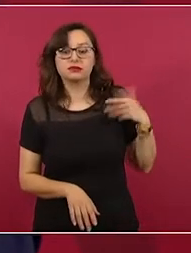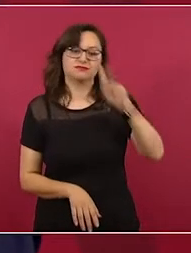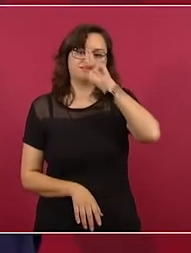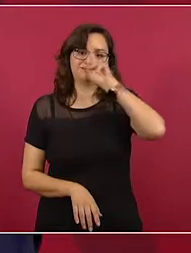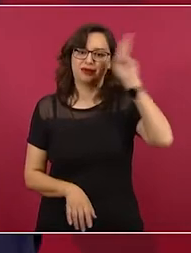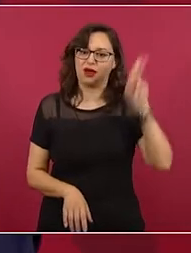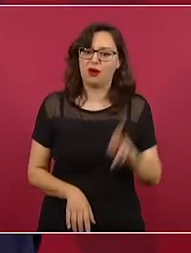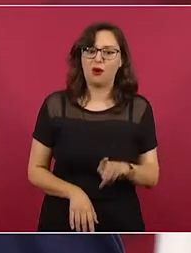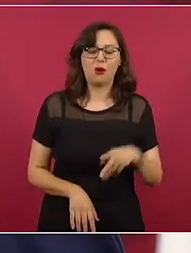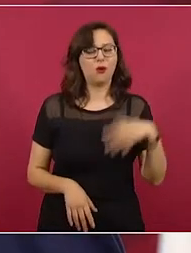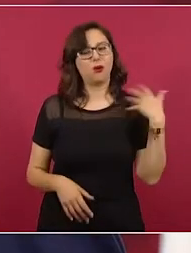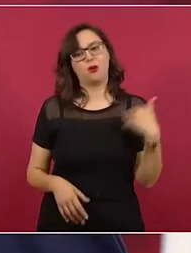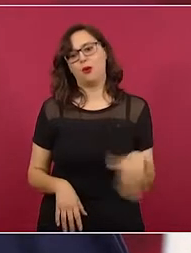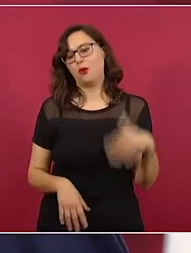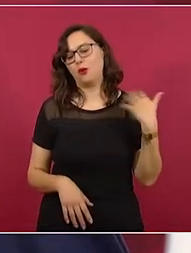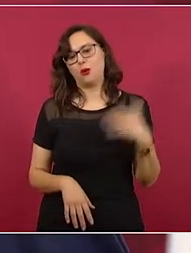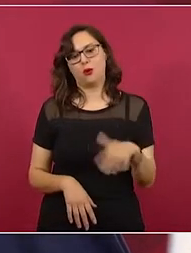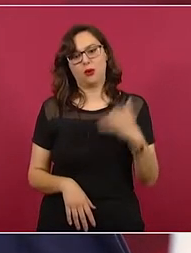tuvimos